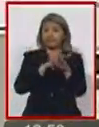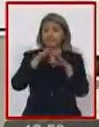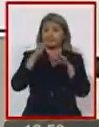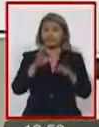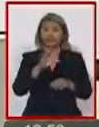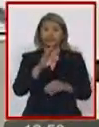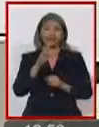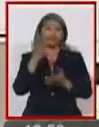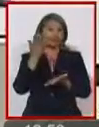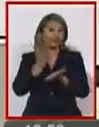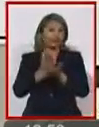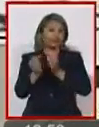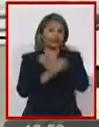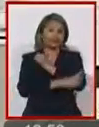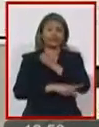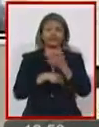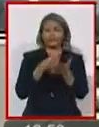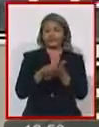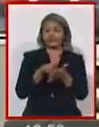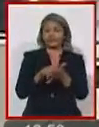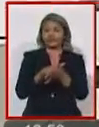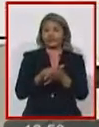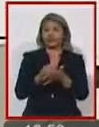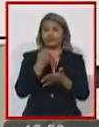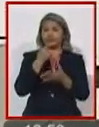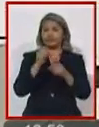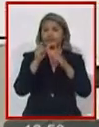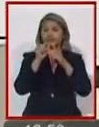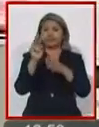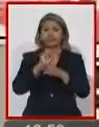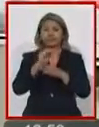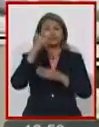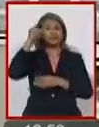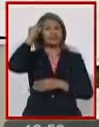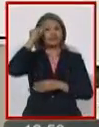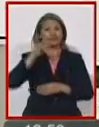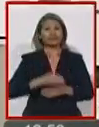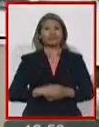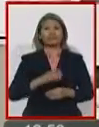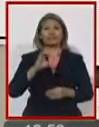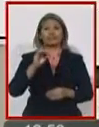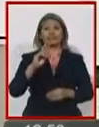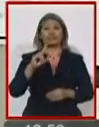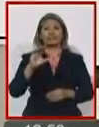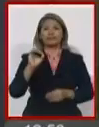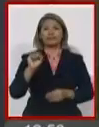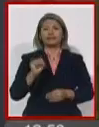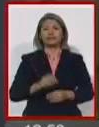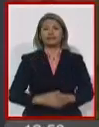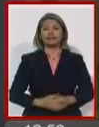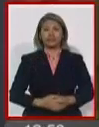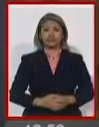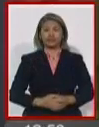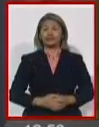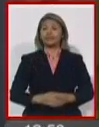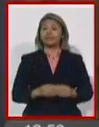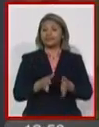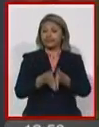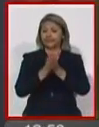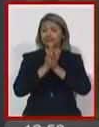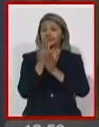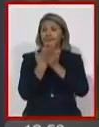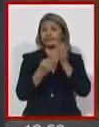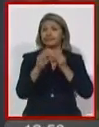nivel nacional, afectaría económicamente al país. Son las palabras del ministro de Gobierno, Carlos Romero. Escuchemos. Es válido pedir